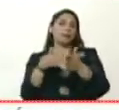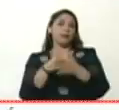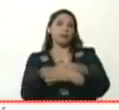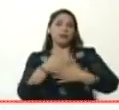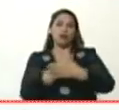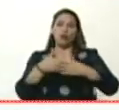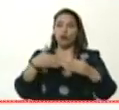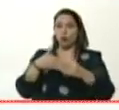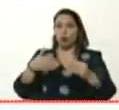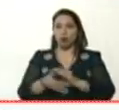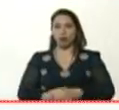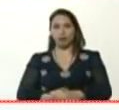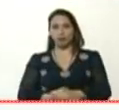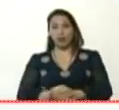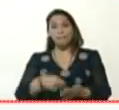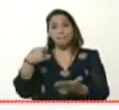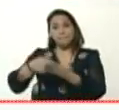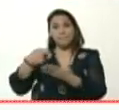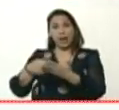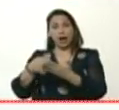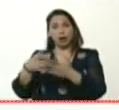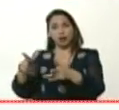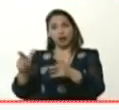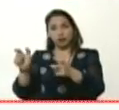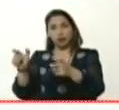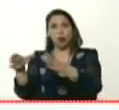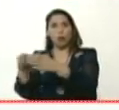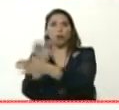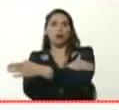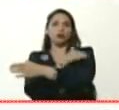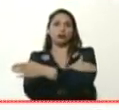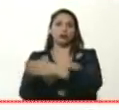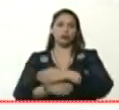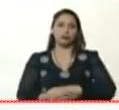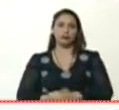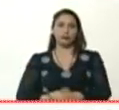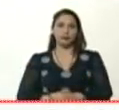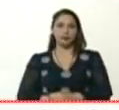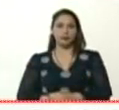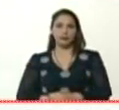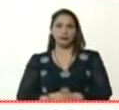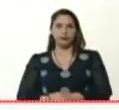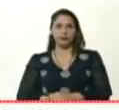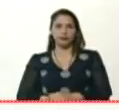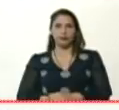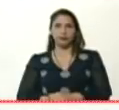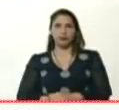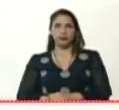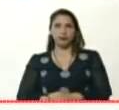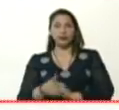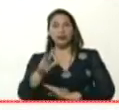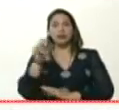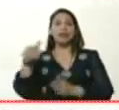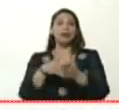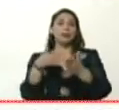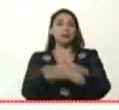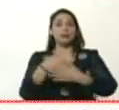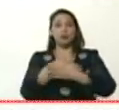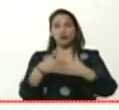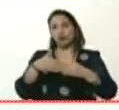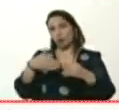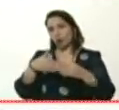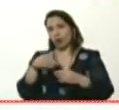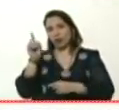de dólares. Ese es el pago que han cobrado. Que han cobrado. 30 mil millones de dólares,